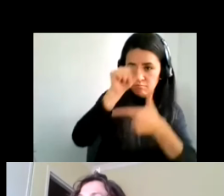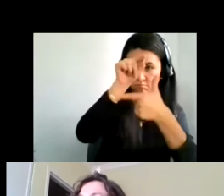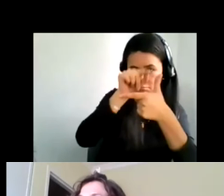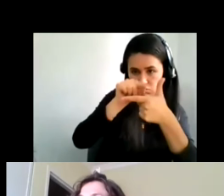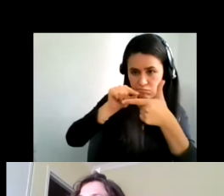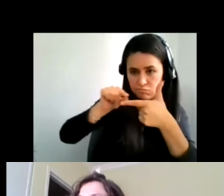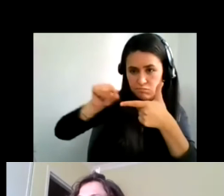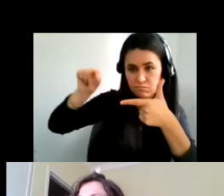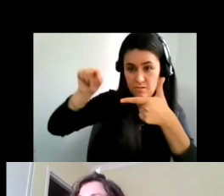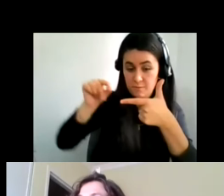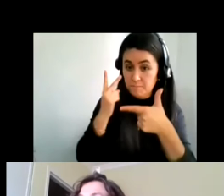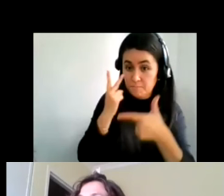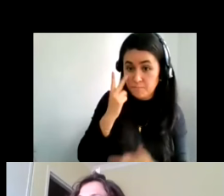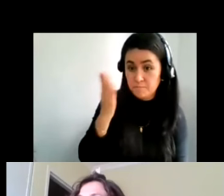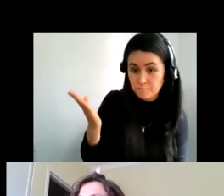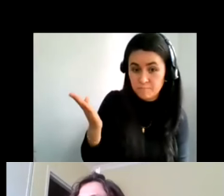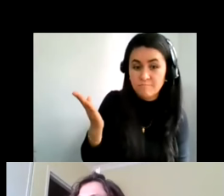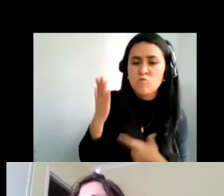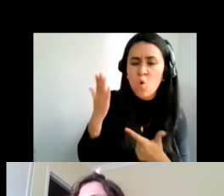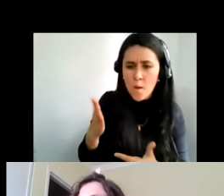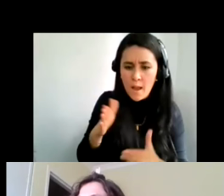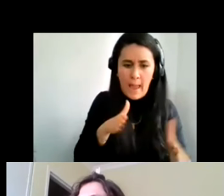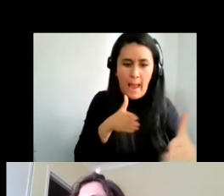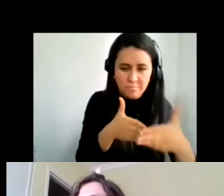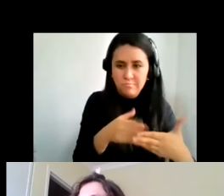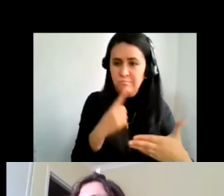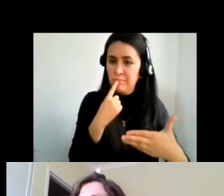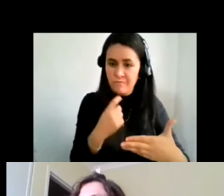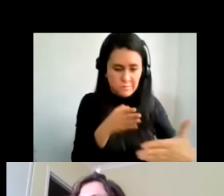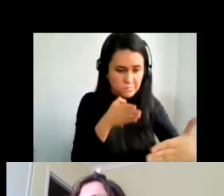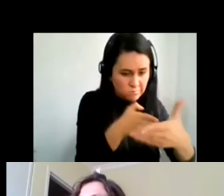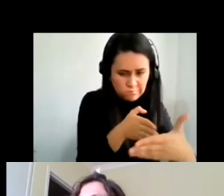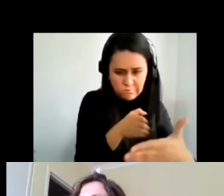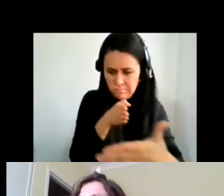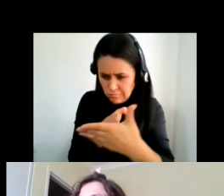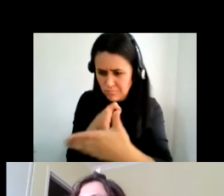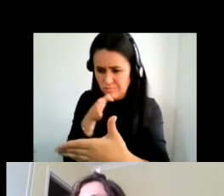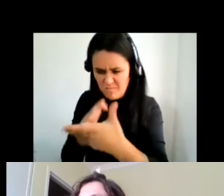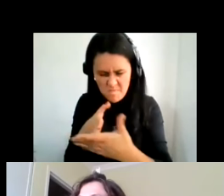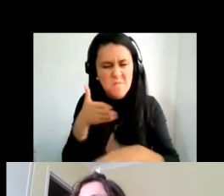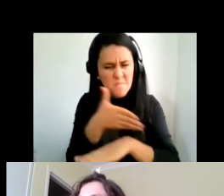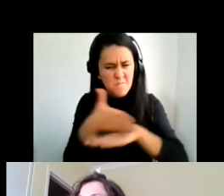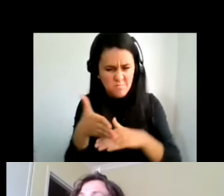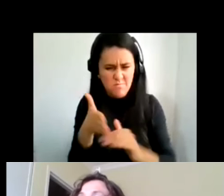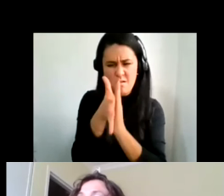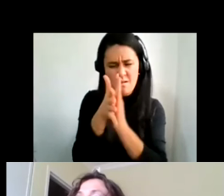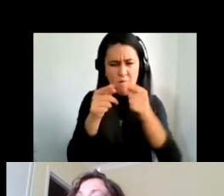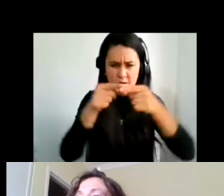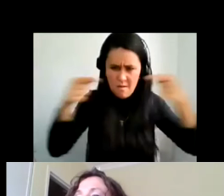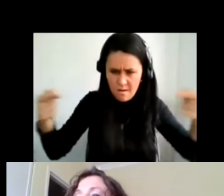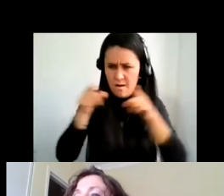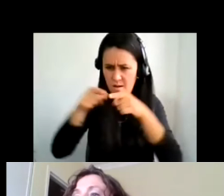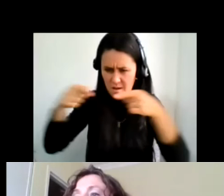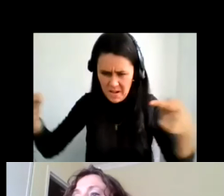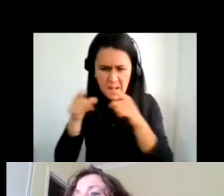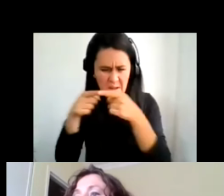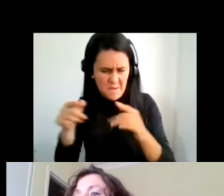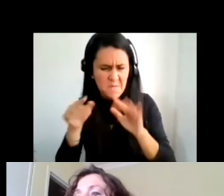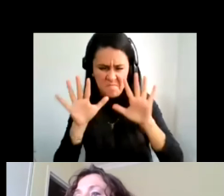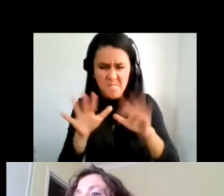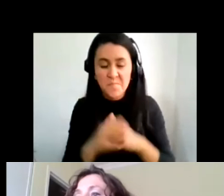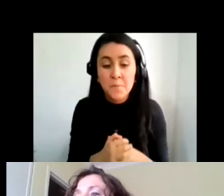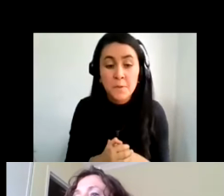will be claramente speaking las more brechas en la about each cobertura. of these En las dimensions próximas in láminas detail. hablaré acerca de cada una de estas dimensiones But más a we're going to fondo. start